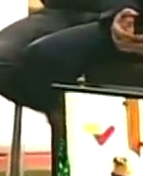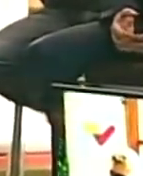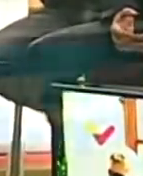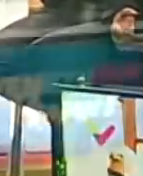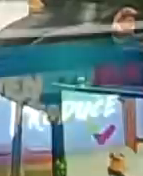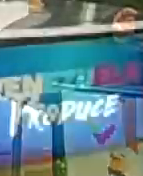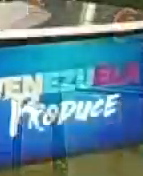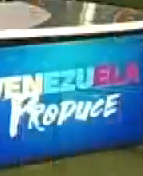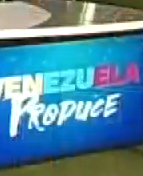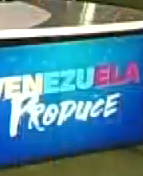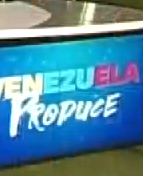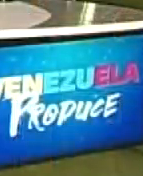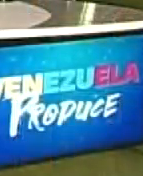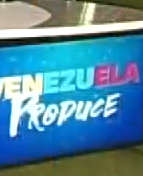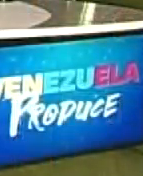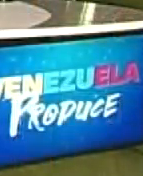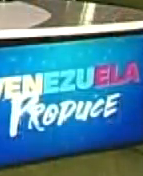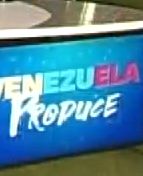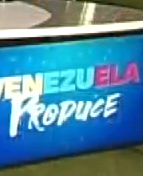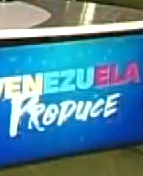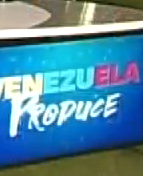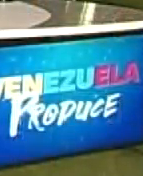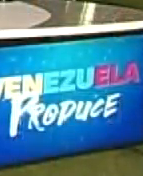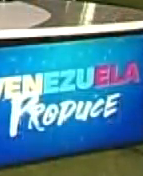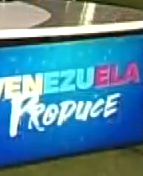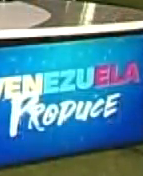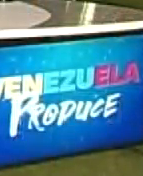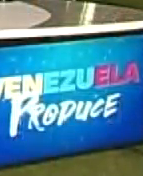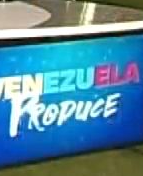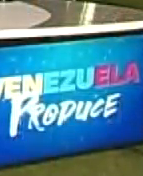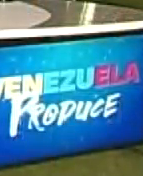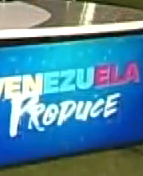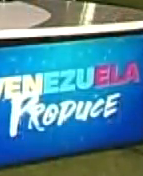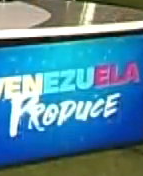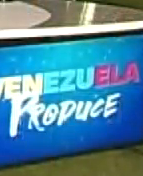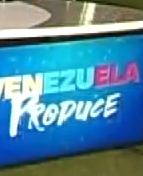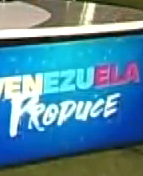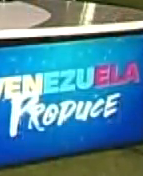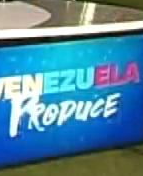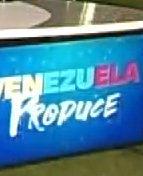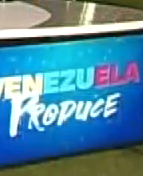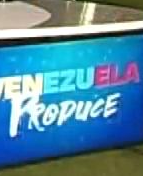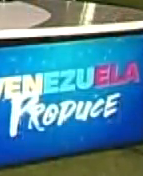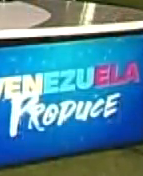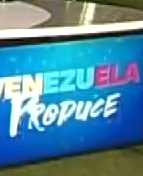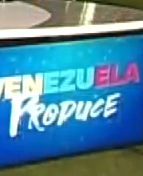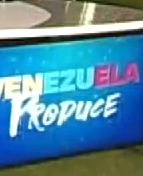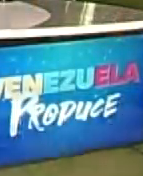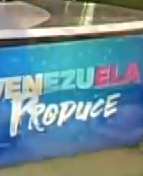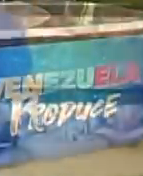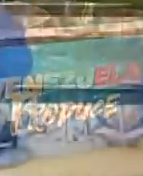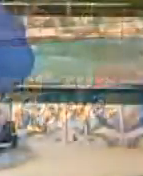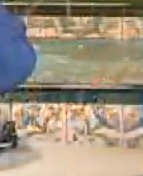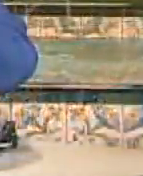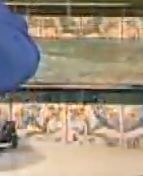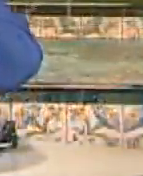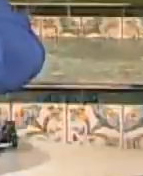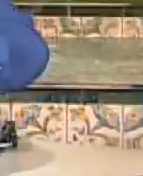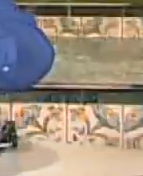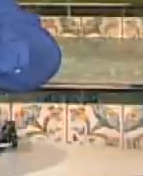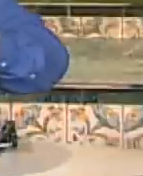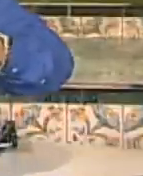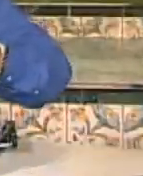fuimos creando los mecanismos para vencer la inflación la hiperinflación inducida y fuimos creando los mecanismos para